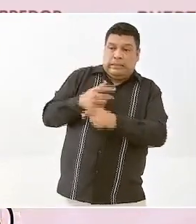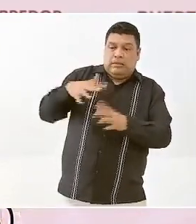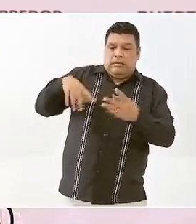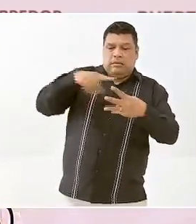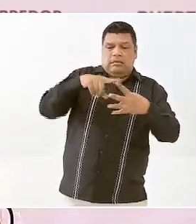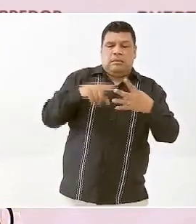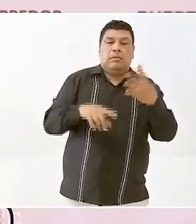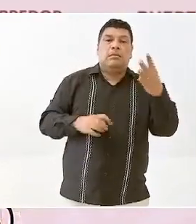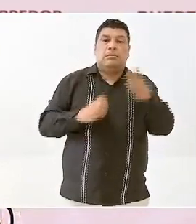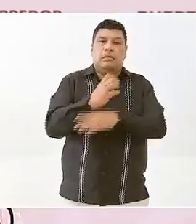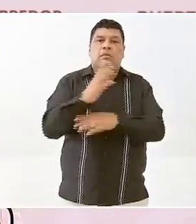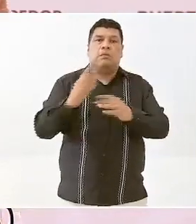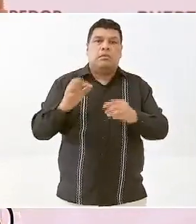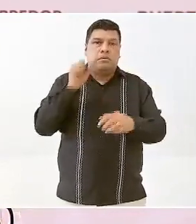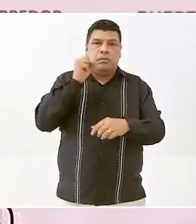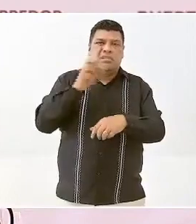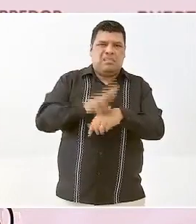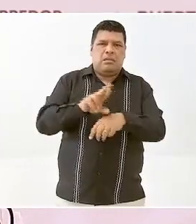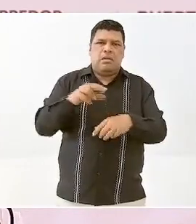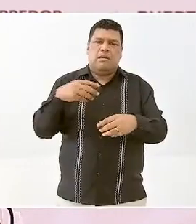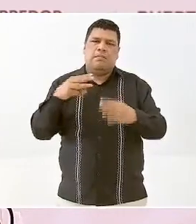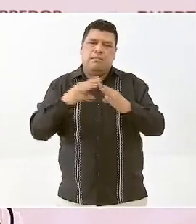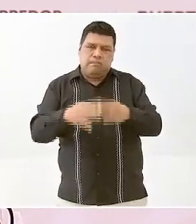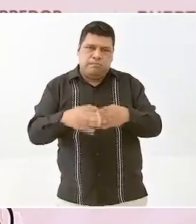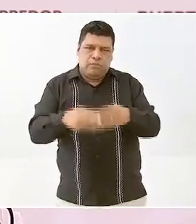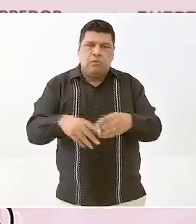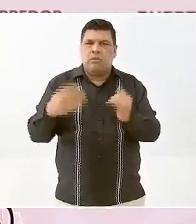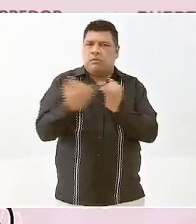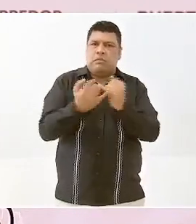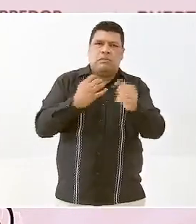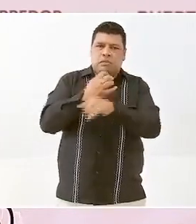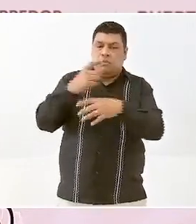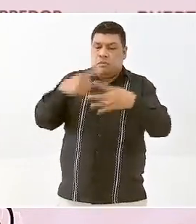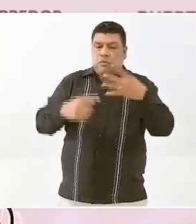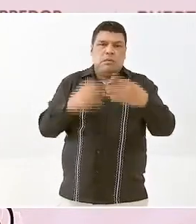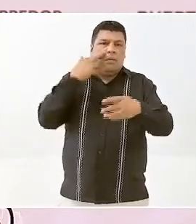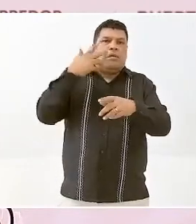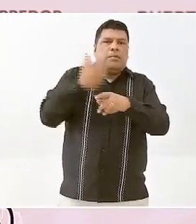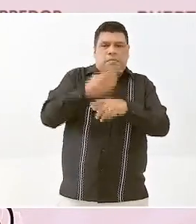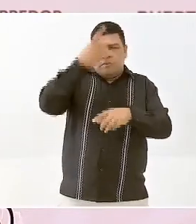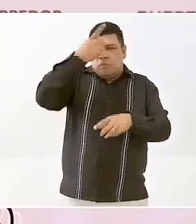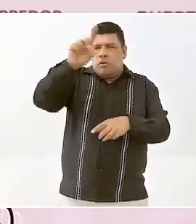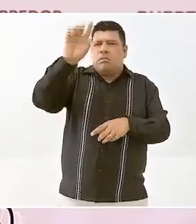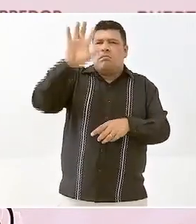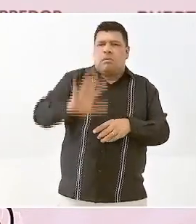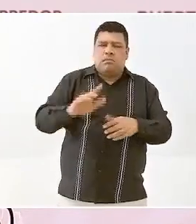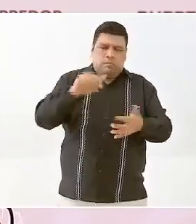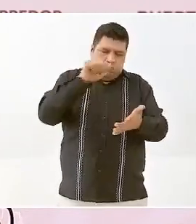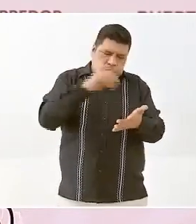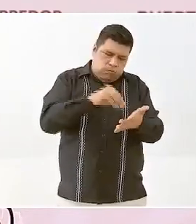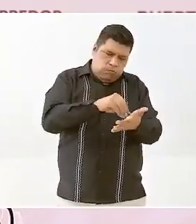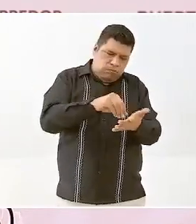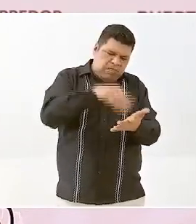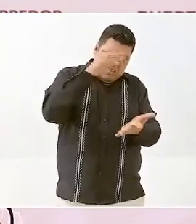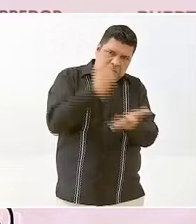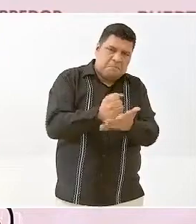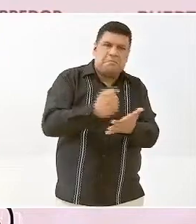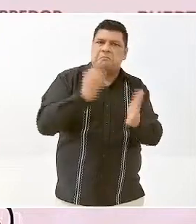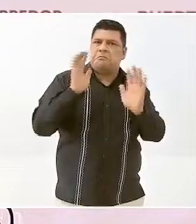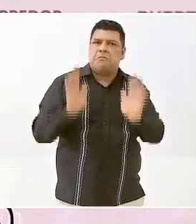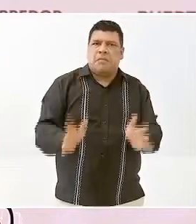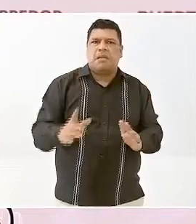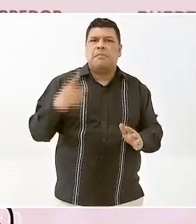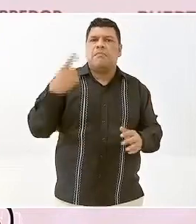la Secretaría de Marina y a los 4 estados con un plan para que las